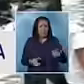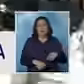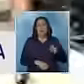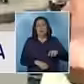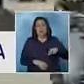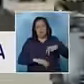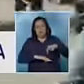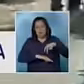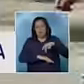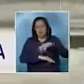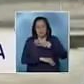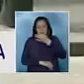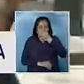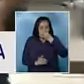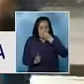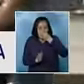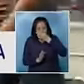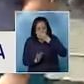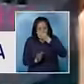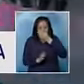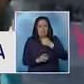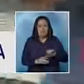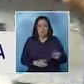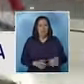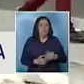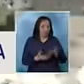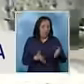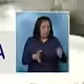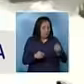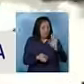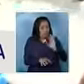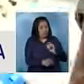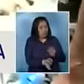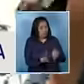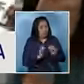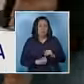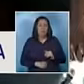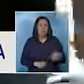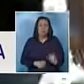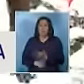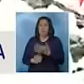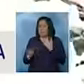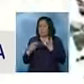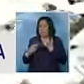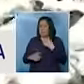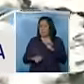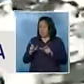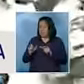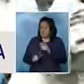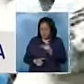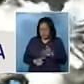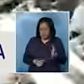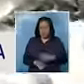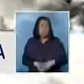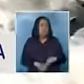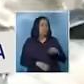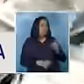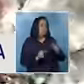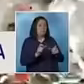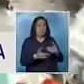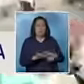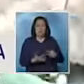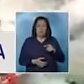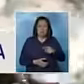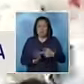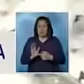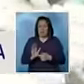caminar tapándose la nariz porque hay residuos orgánicos de este lado vamos a conversar a ver con algunos de ellos mijael con alguna de las personas